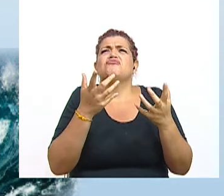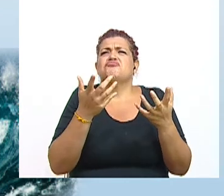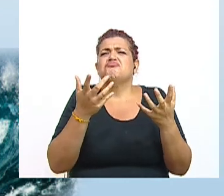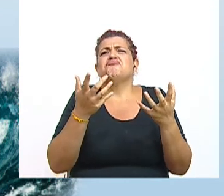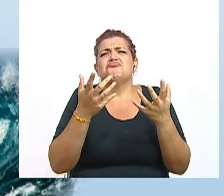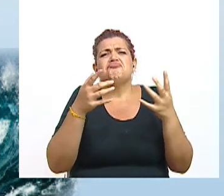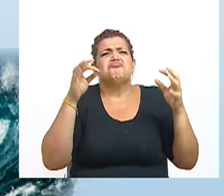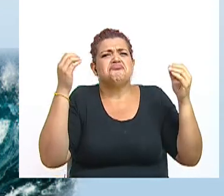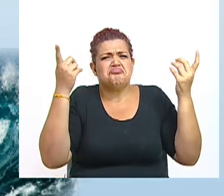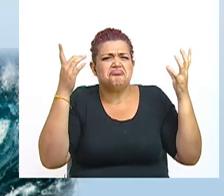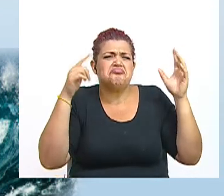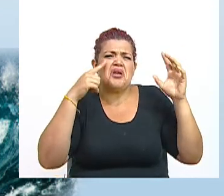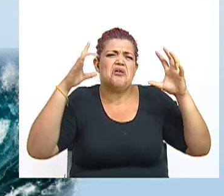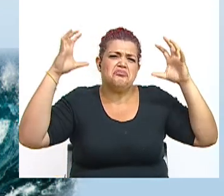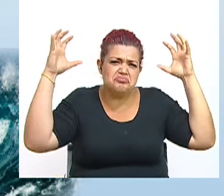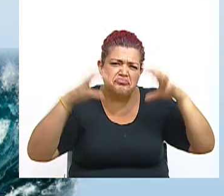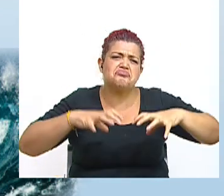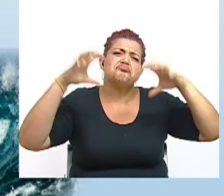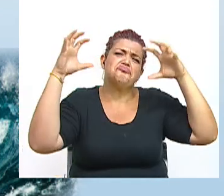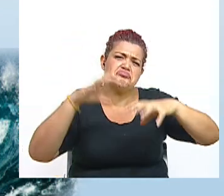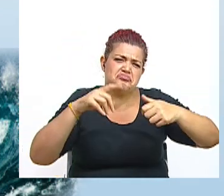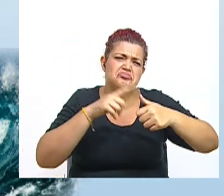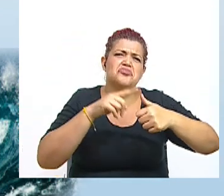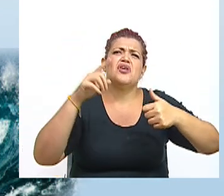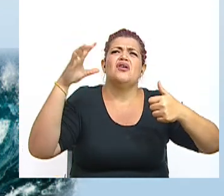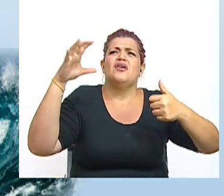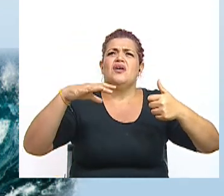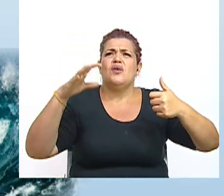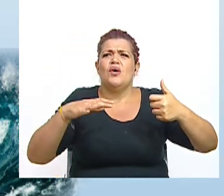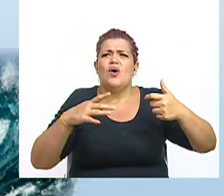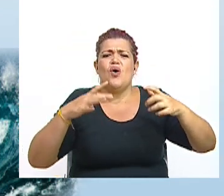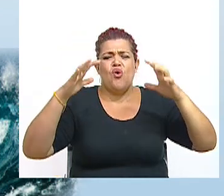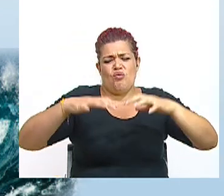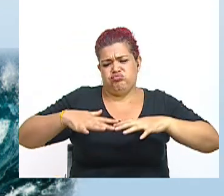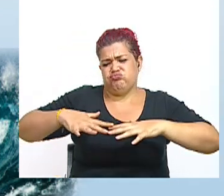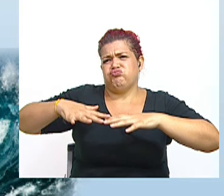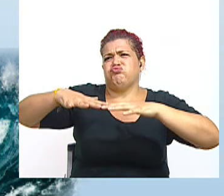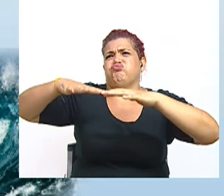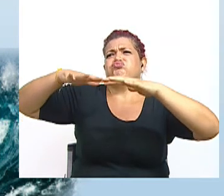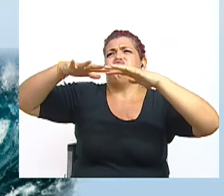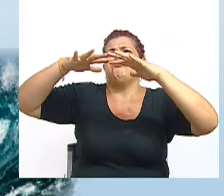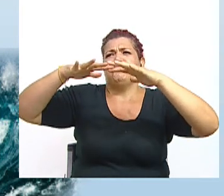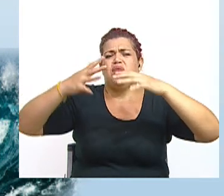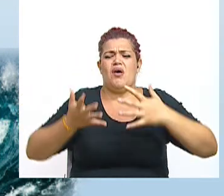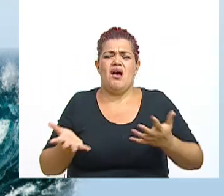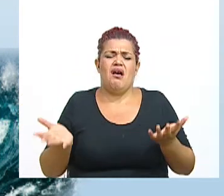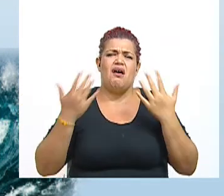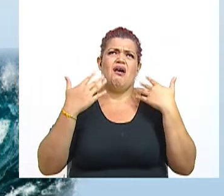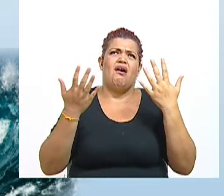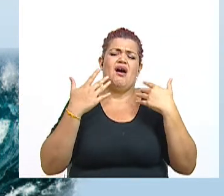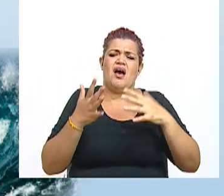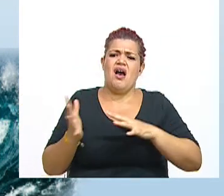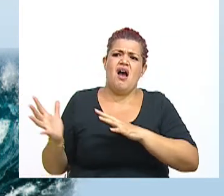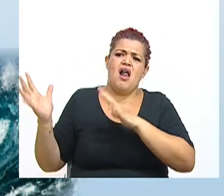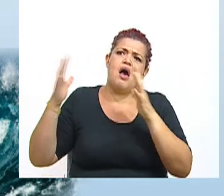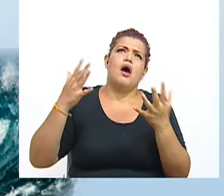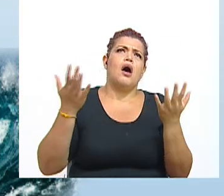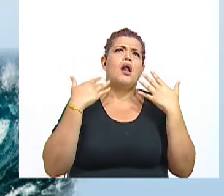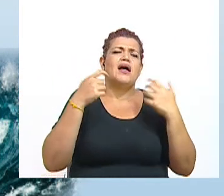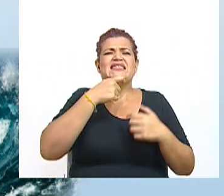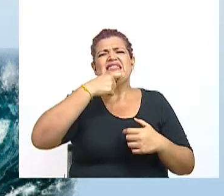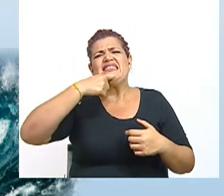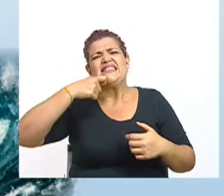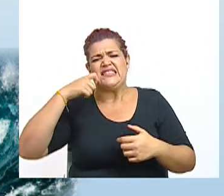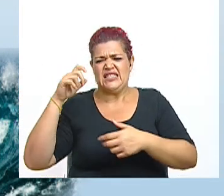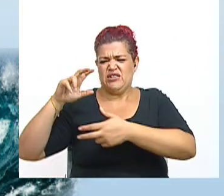meteorológicos, como las fuertes lluvias, marejadas, inundaciones, olas de calor, sequías, huracanes,